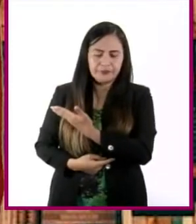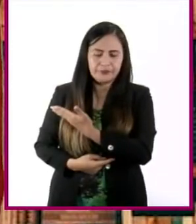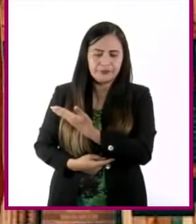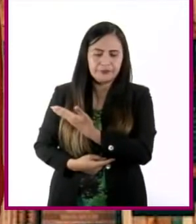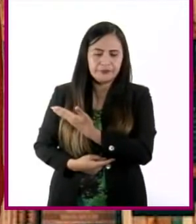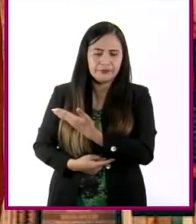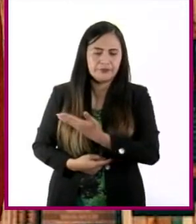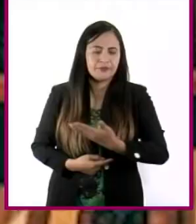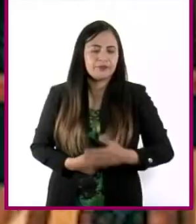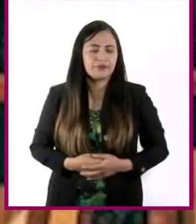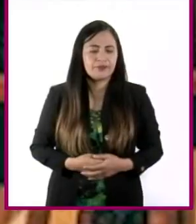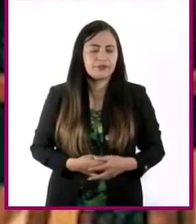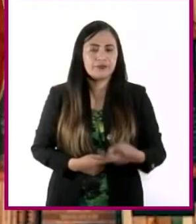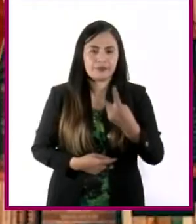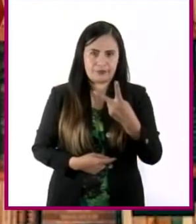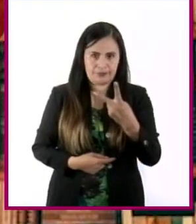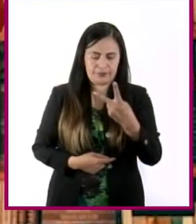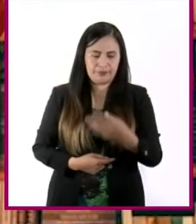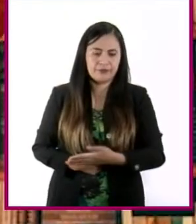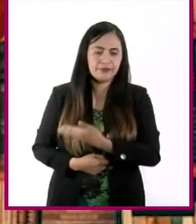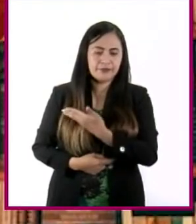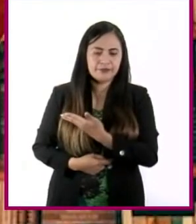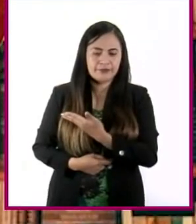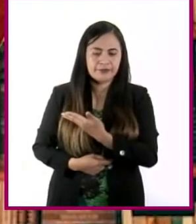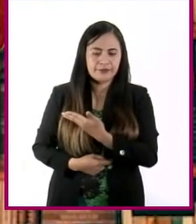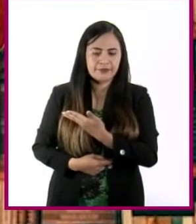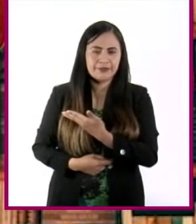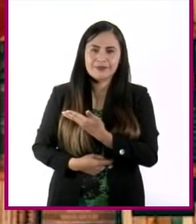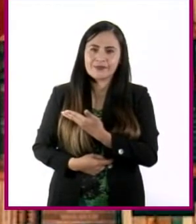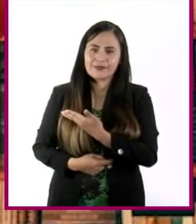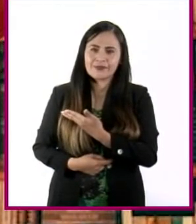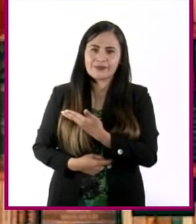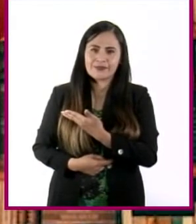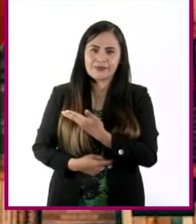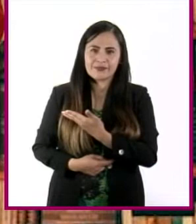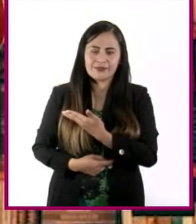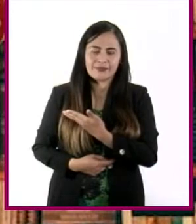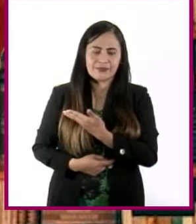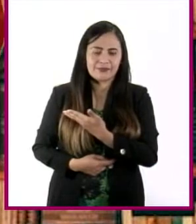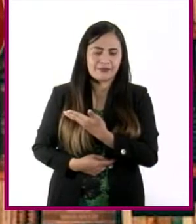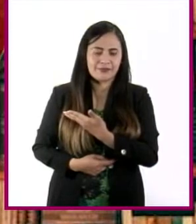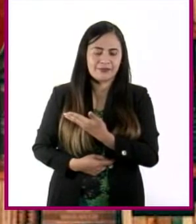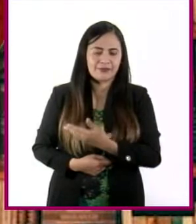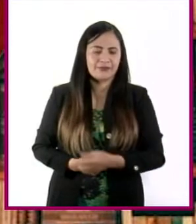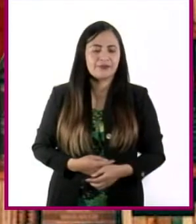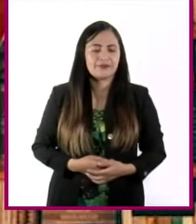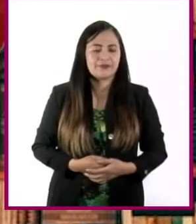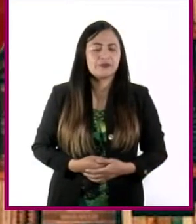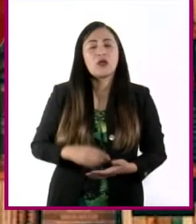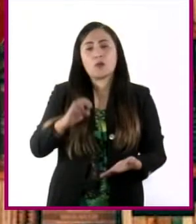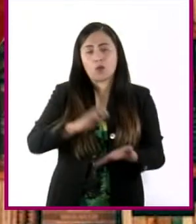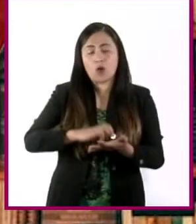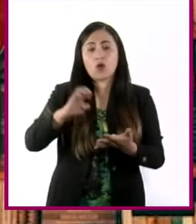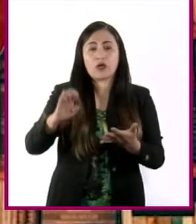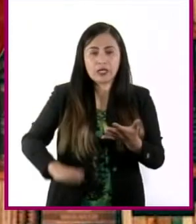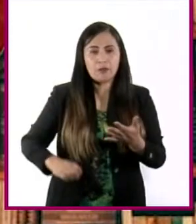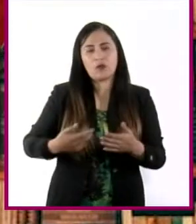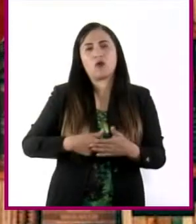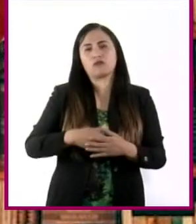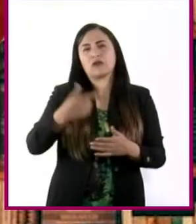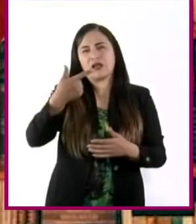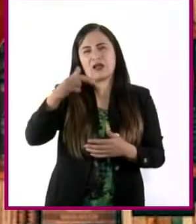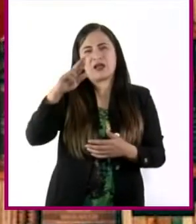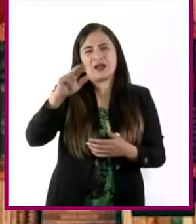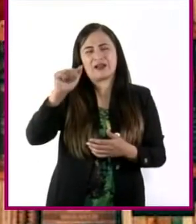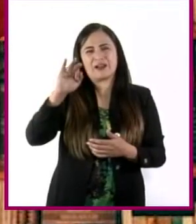ideas centrales de su discurso. 2. Comuniquen ideas complejas que se comprendan mejor de manera visual. Por ejemplo, las gráficas